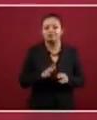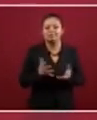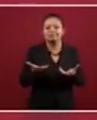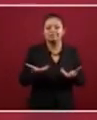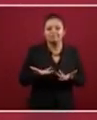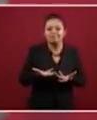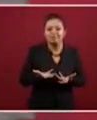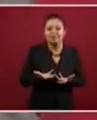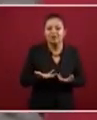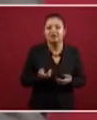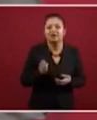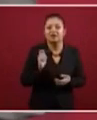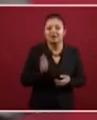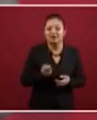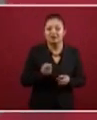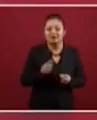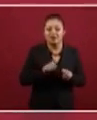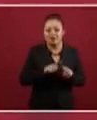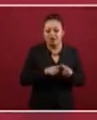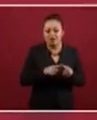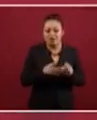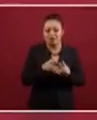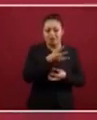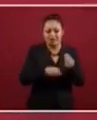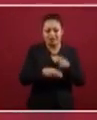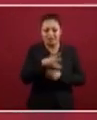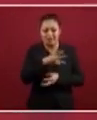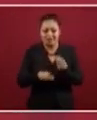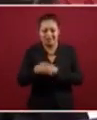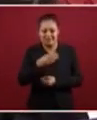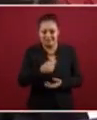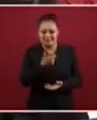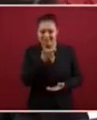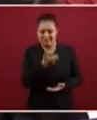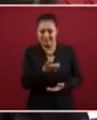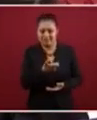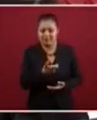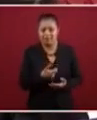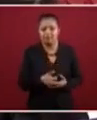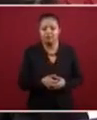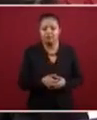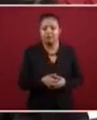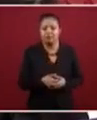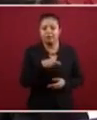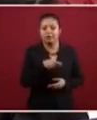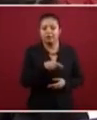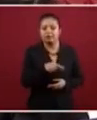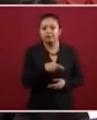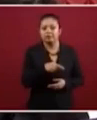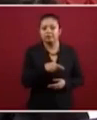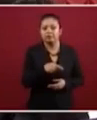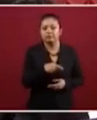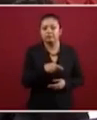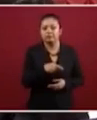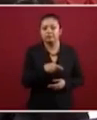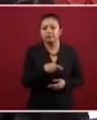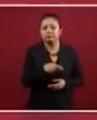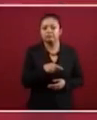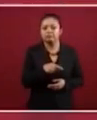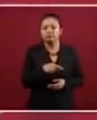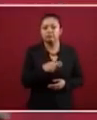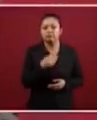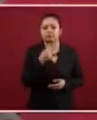dijo durante el sexenio de Peña Nieto, e incluso hasta fue publicado un acuerdo en el Diario Oficial de la Federación en